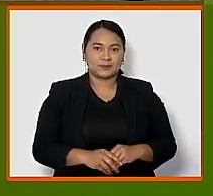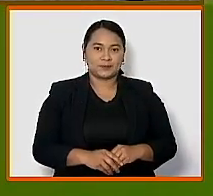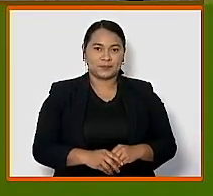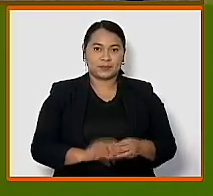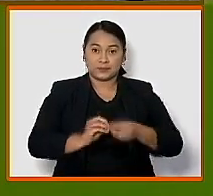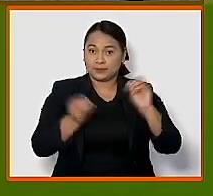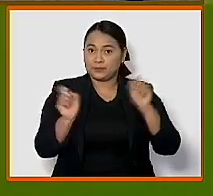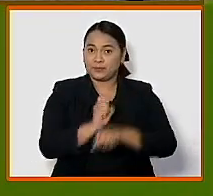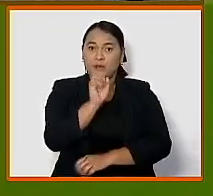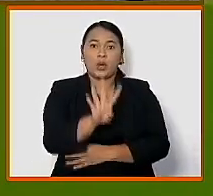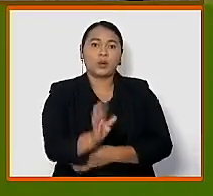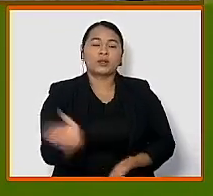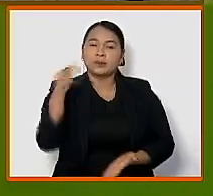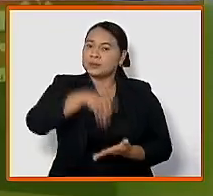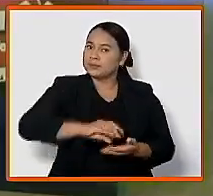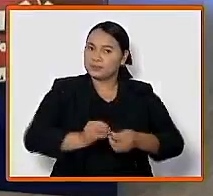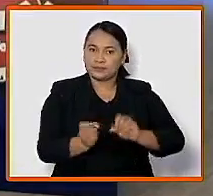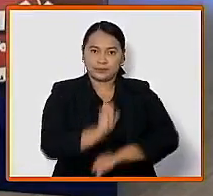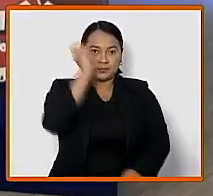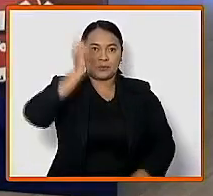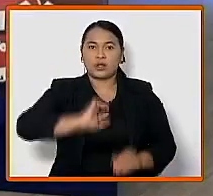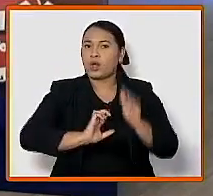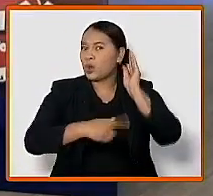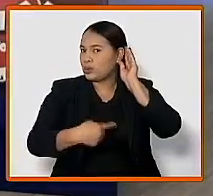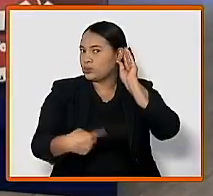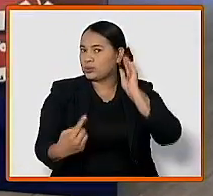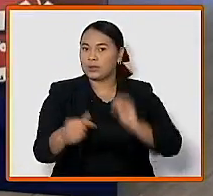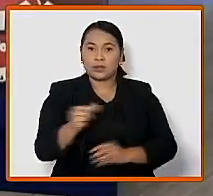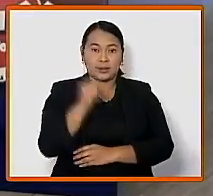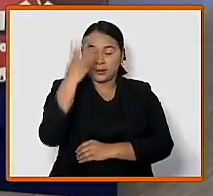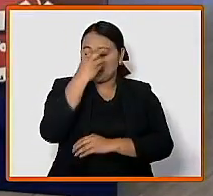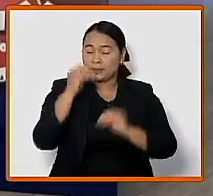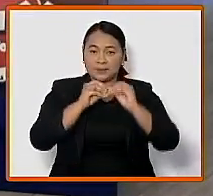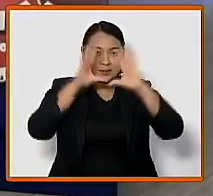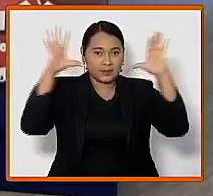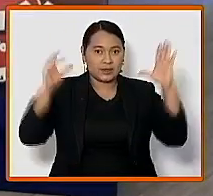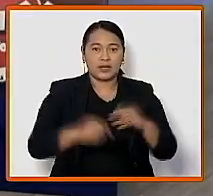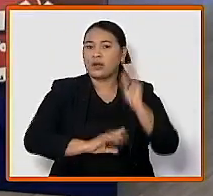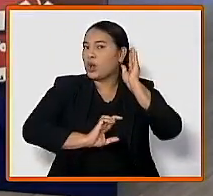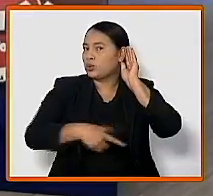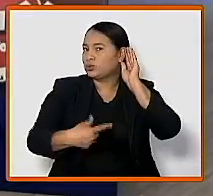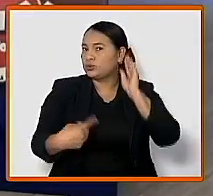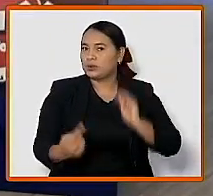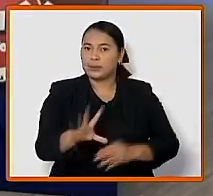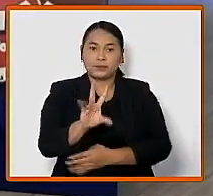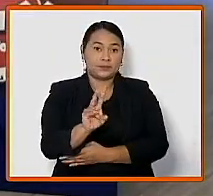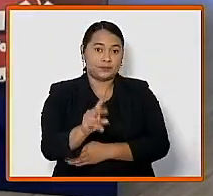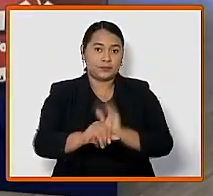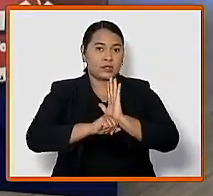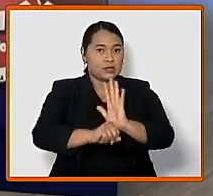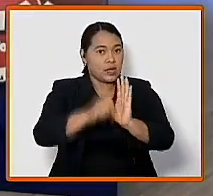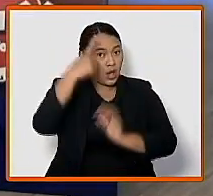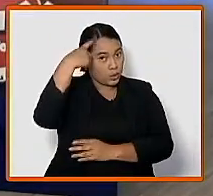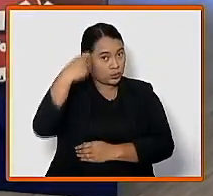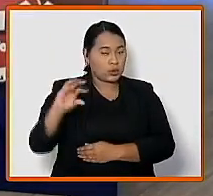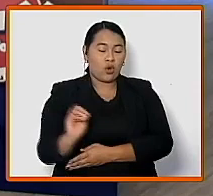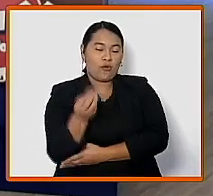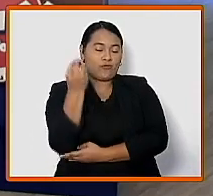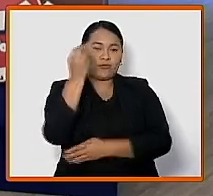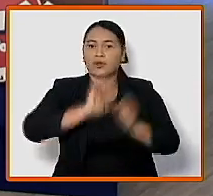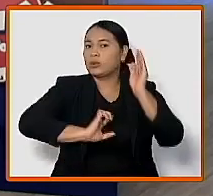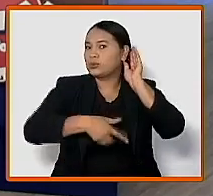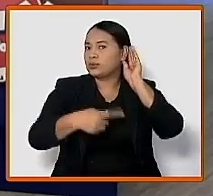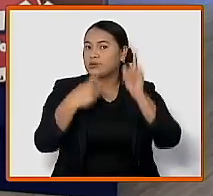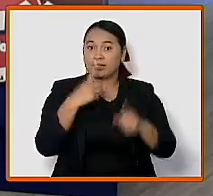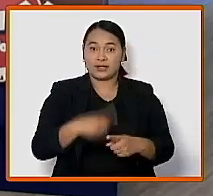El 4, con mucho gusto te repito los números afortunados para esta hermosa mañana. En diaria 17 con su símbolo de sueños joven, para